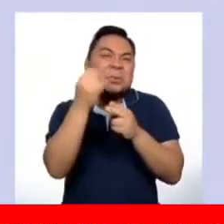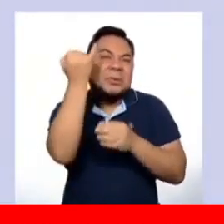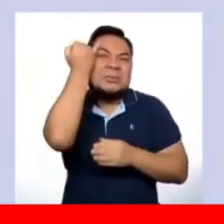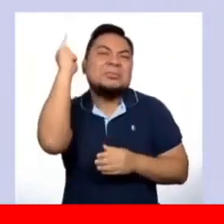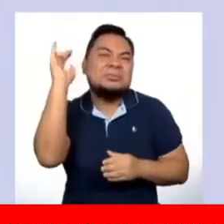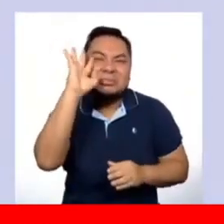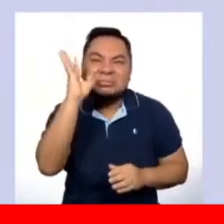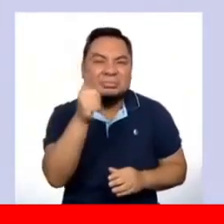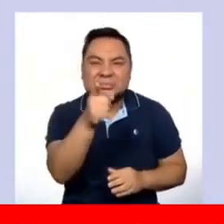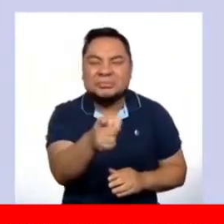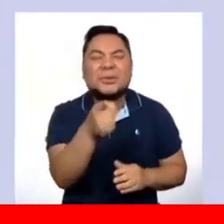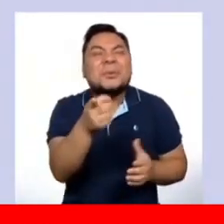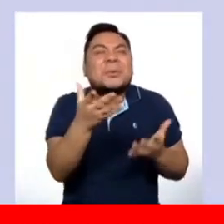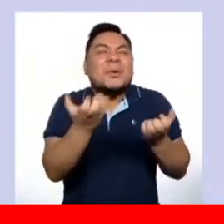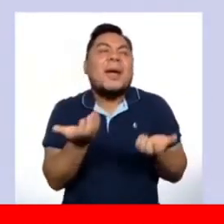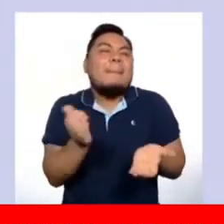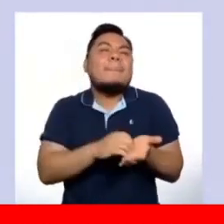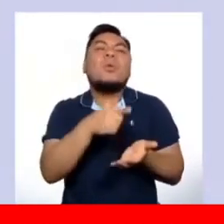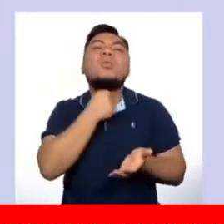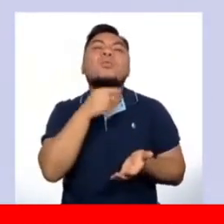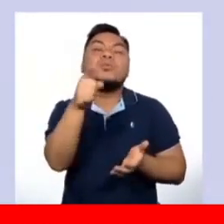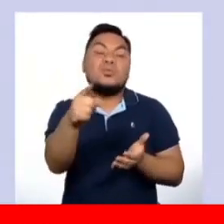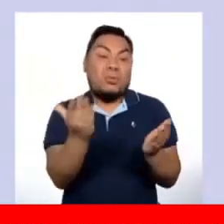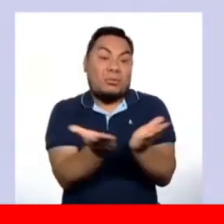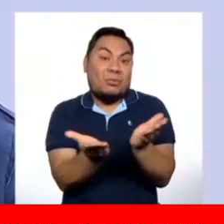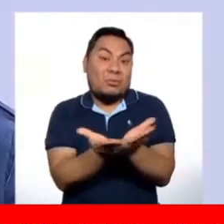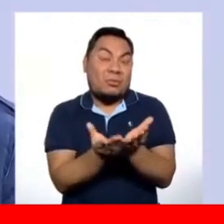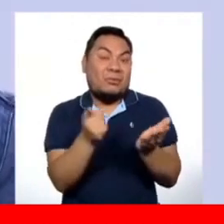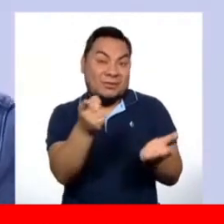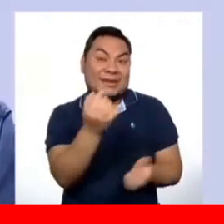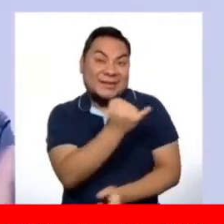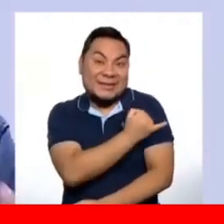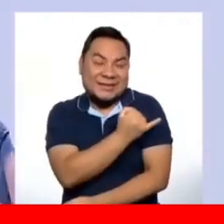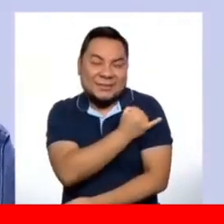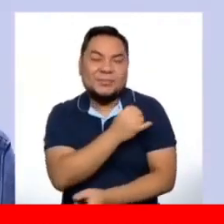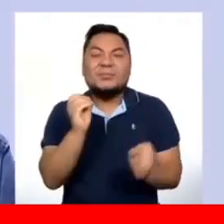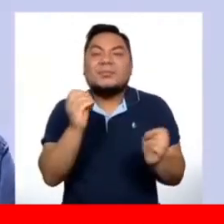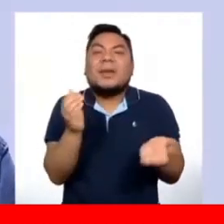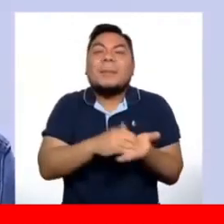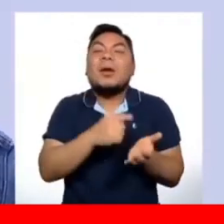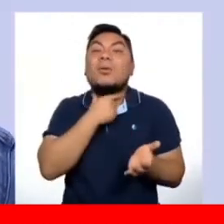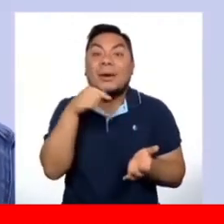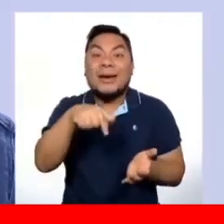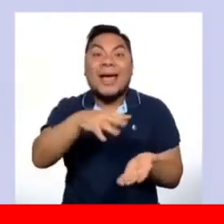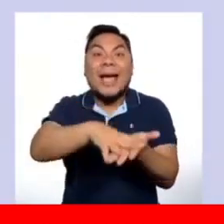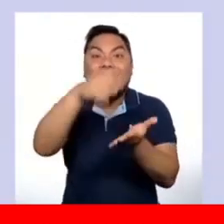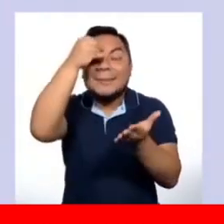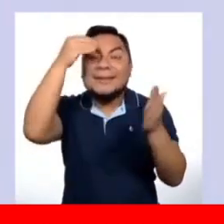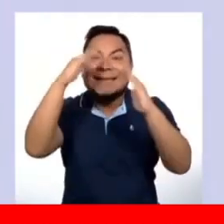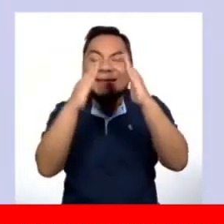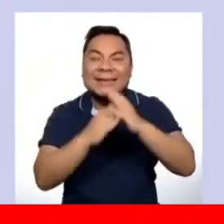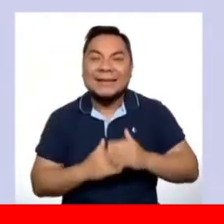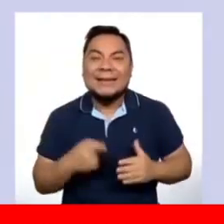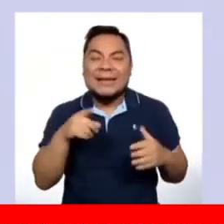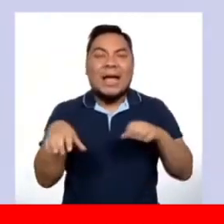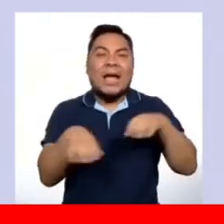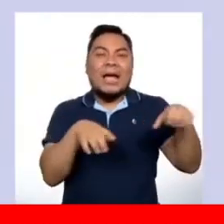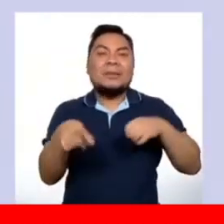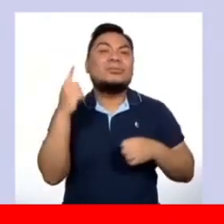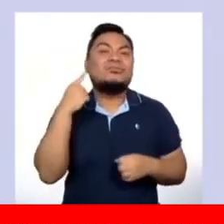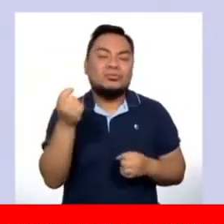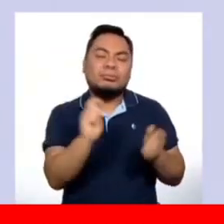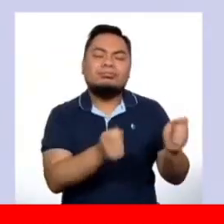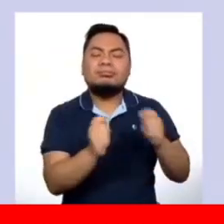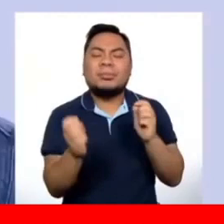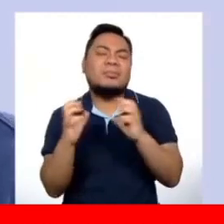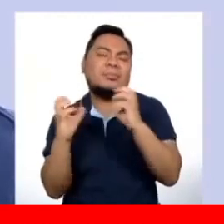a decir lo que más les gusta de su jardín o pronoveí, o lo que más les gusta de aprender en casa. Y van a hacer sonar sus instrumentos